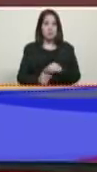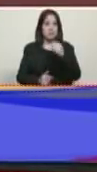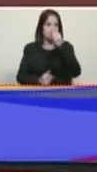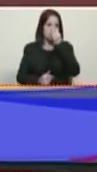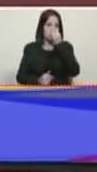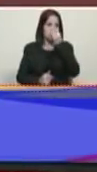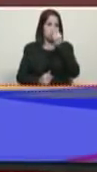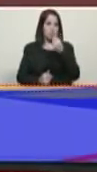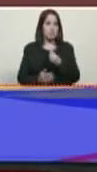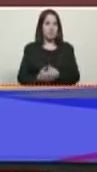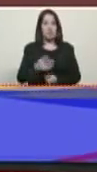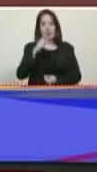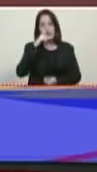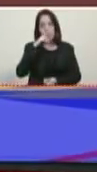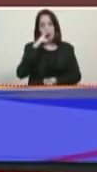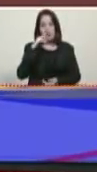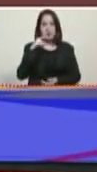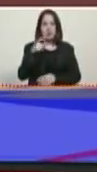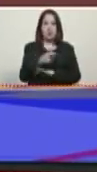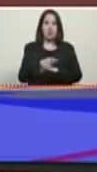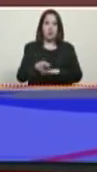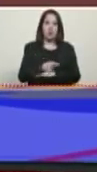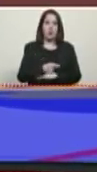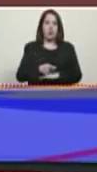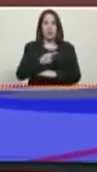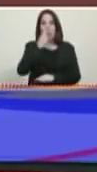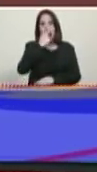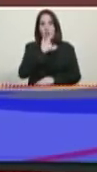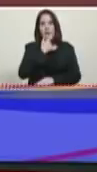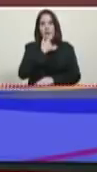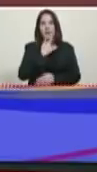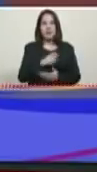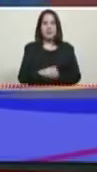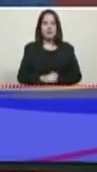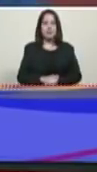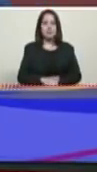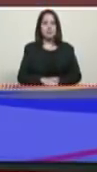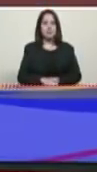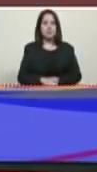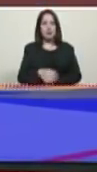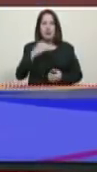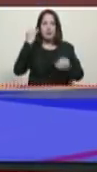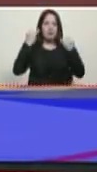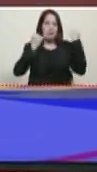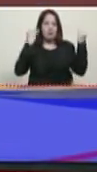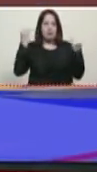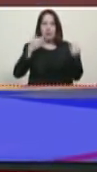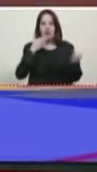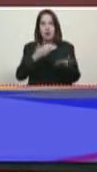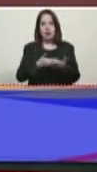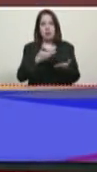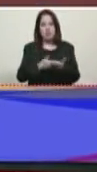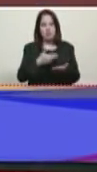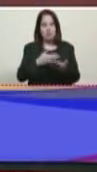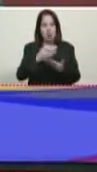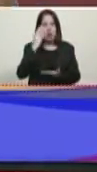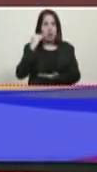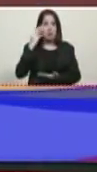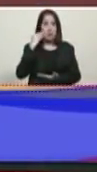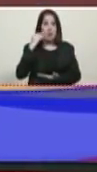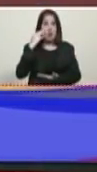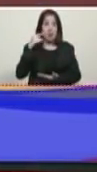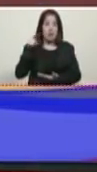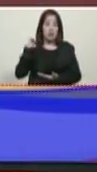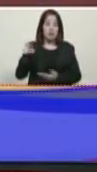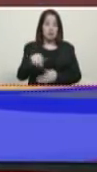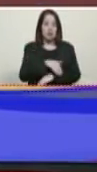unas palabras del gobernador la cava sobre estas ideas este plan y la experiencia de él en la